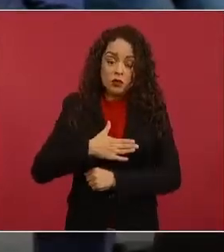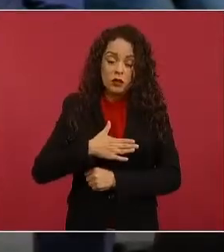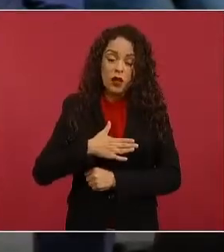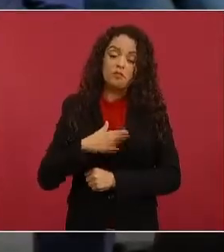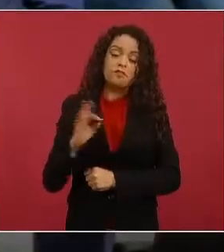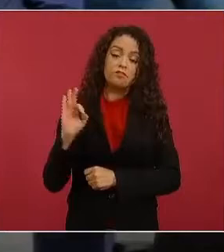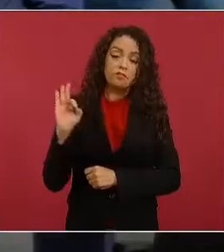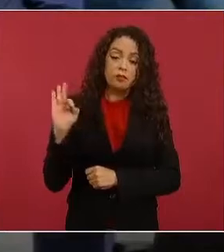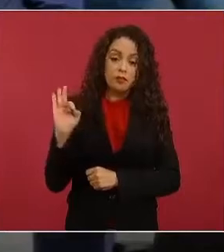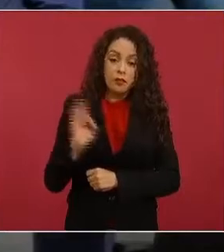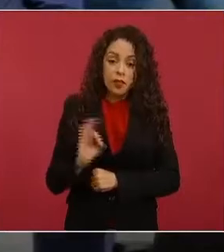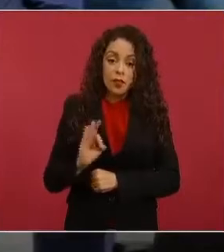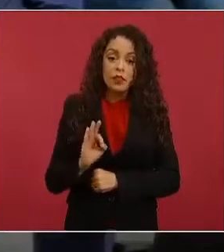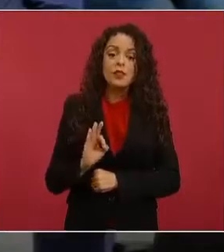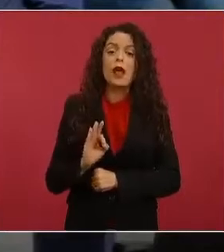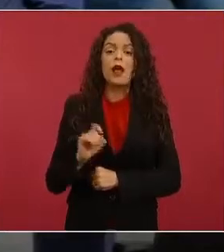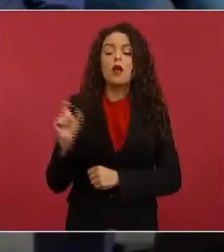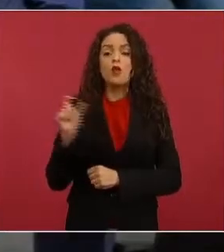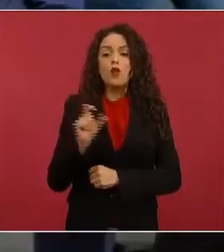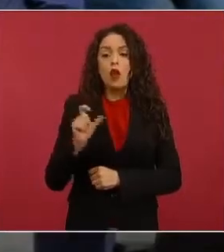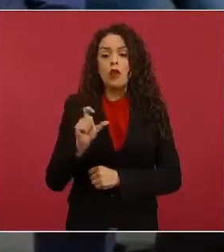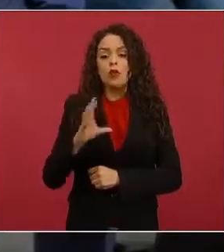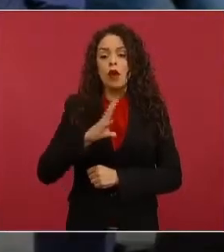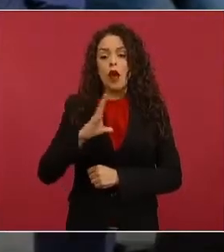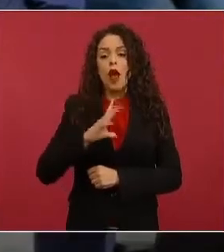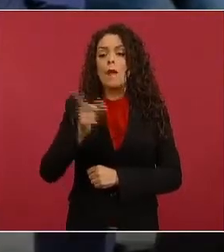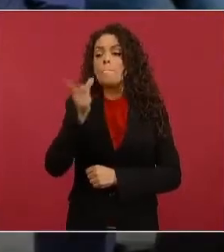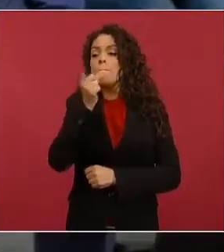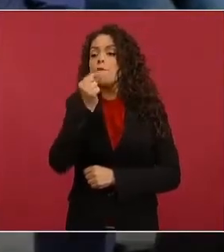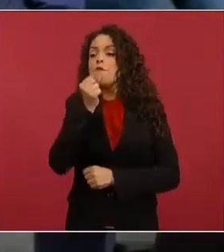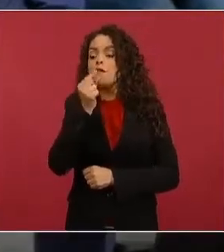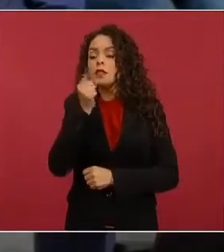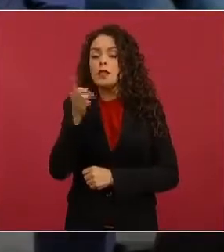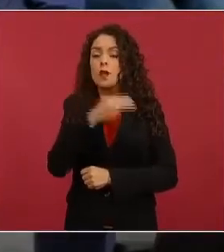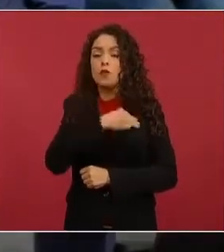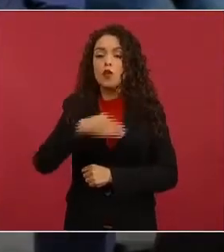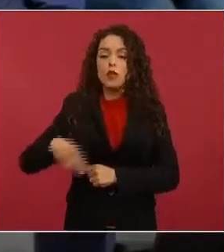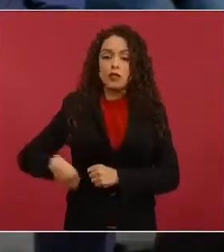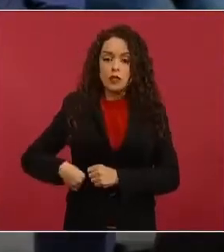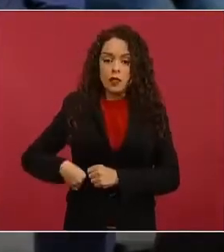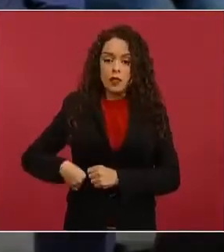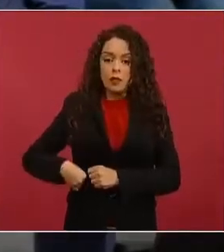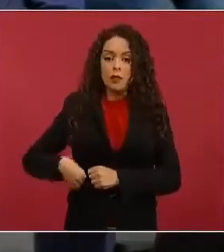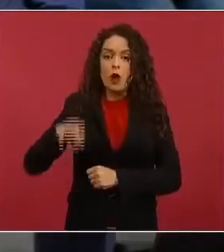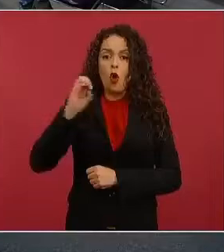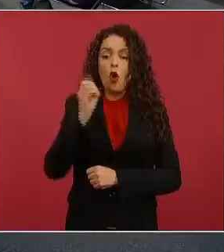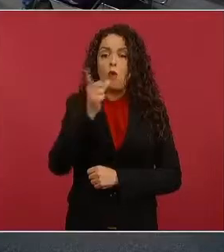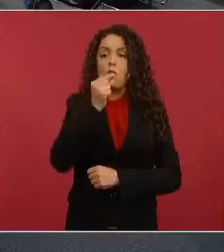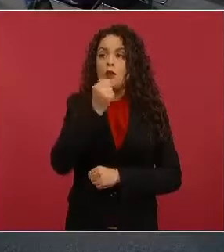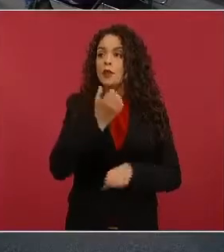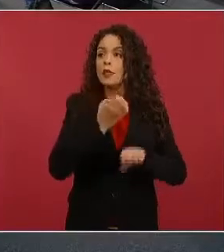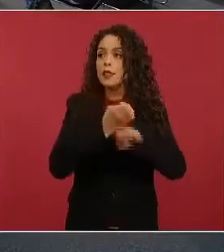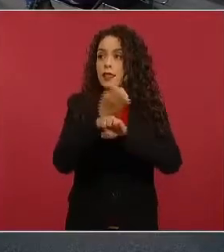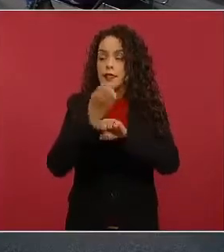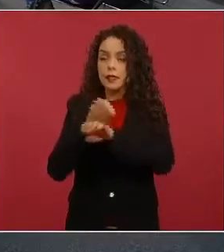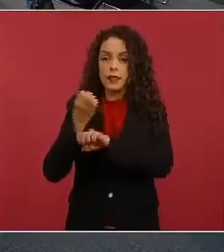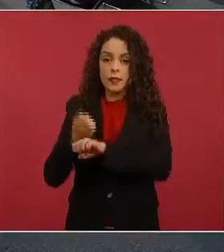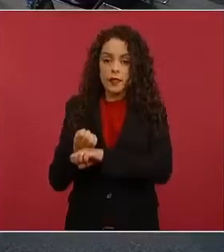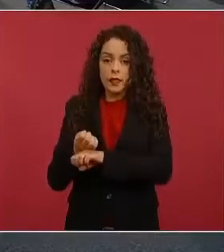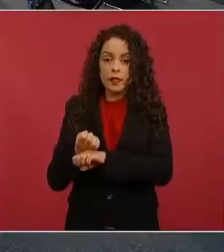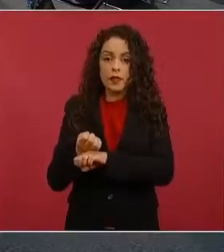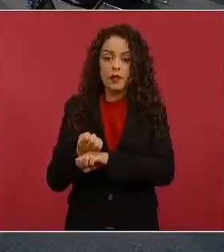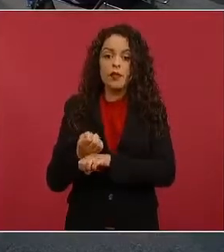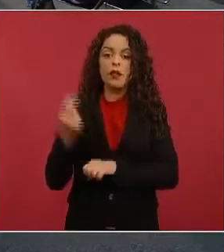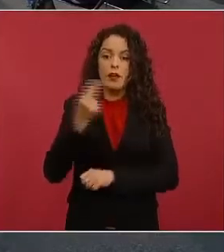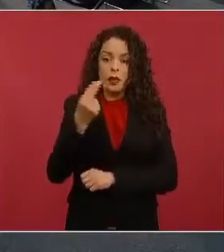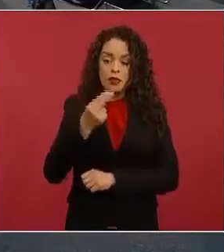cuenta que los casos en donde están involucrados policías municipales o policías estatales sean atraídos por